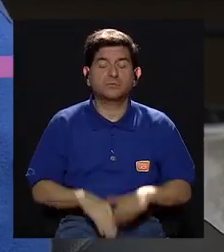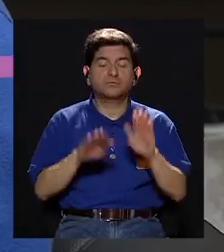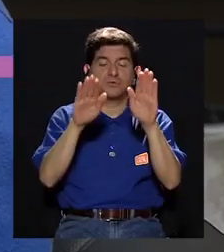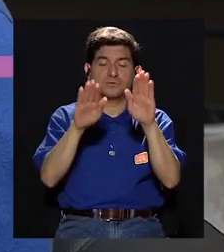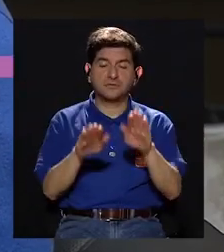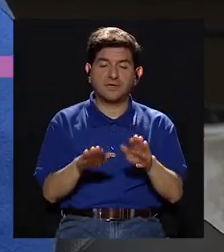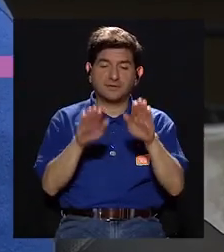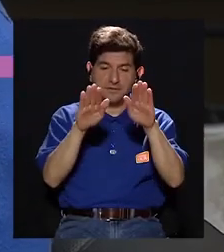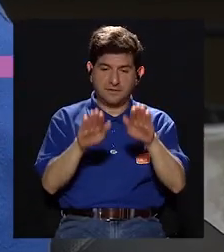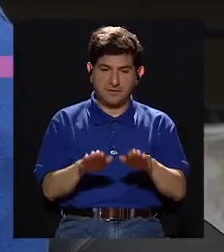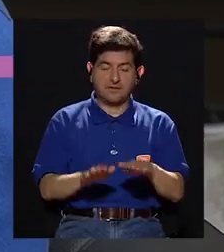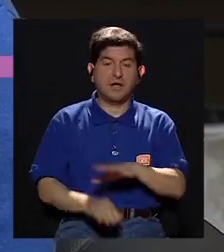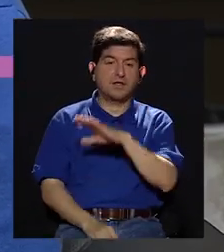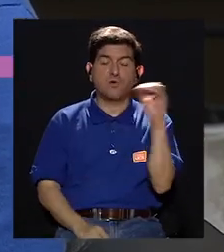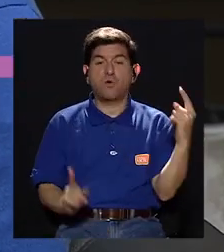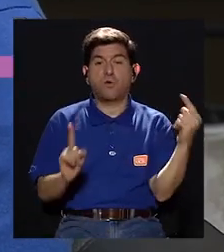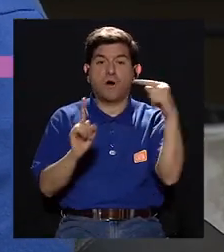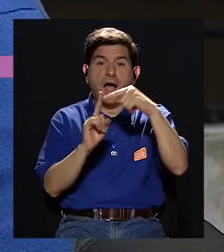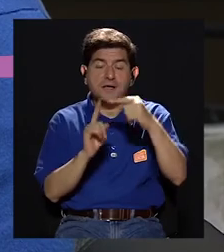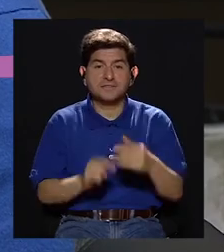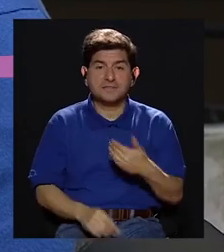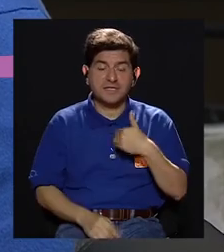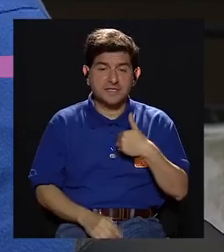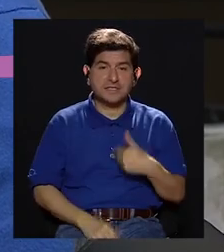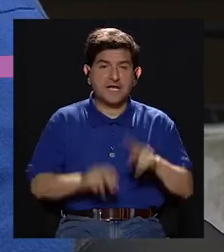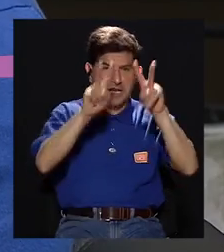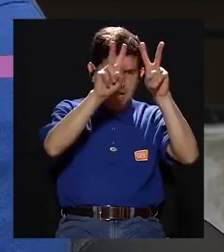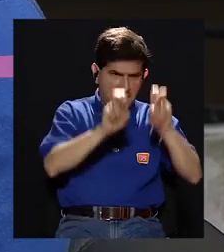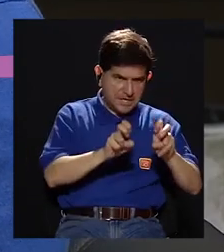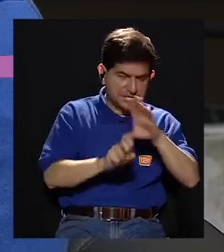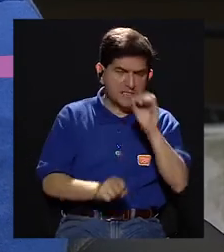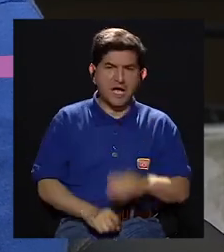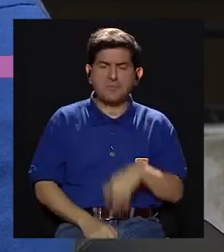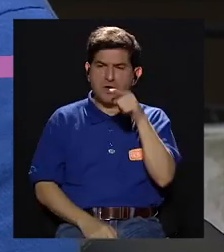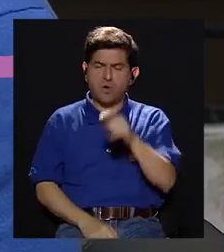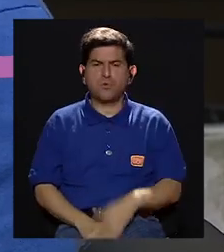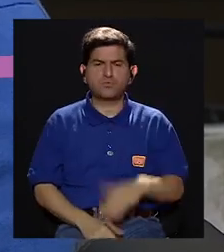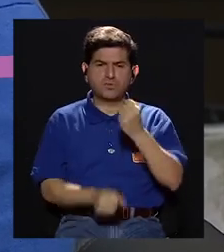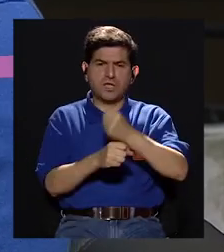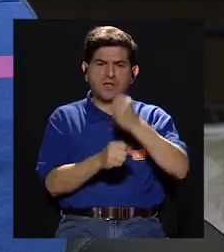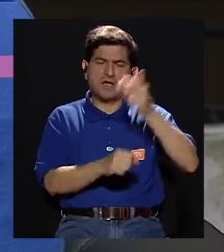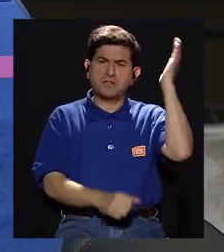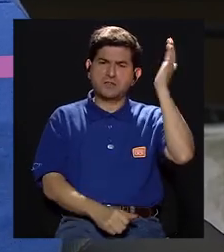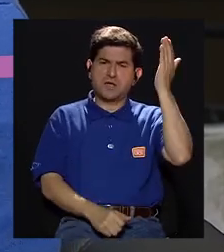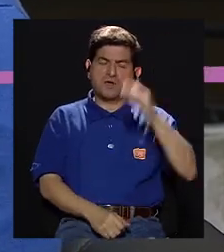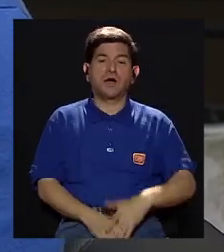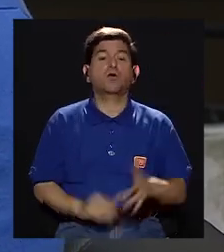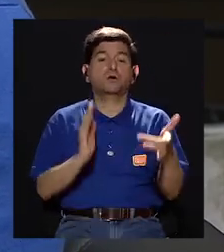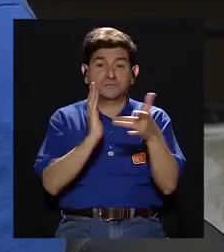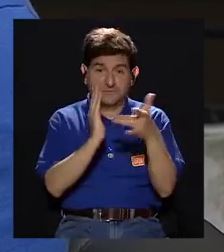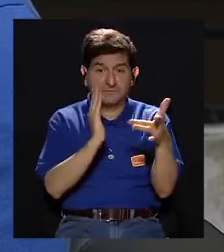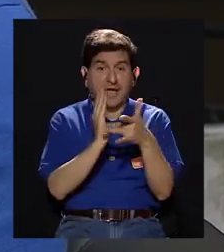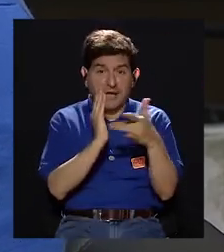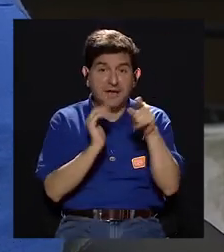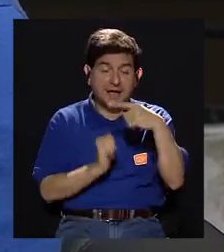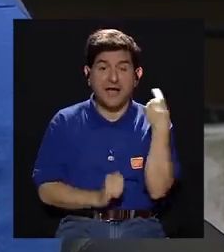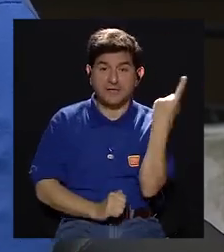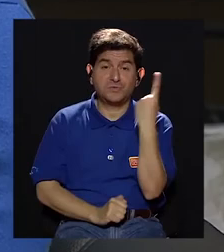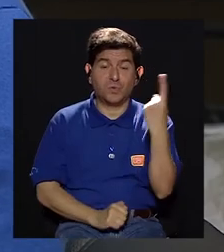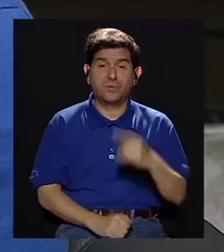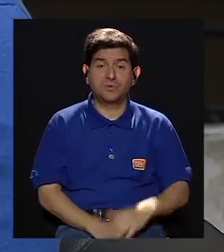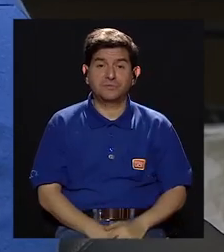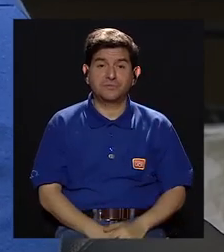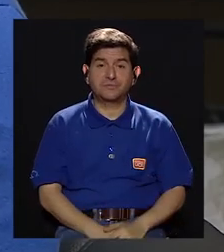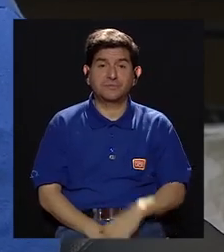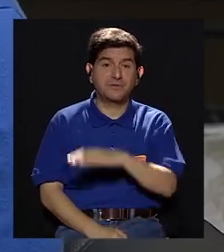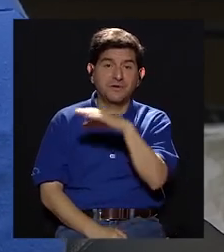emergencia con una mayor calma, digamos. O hasta incluso, no sé, si tenés un examen o si tenés una presentación en el trabajo, podés hacer la técnica